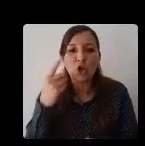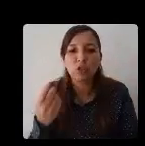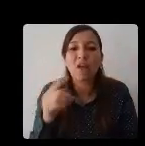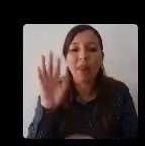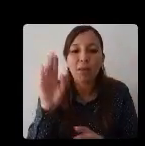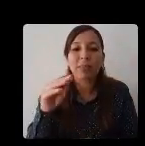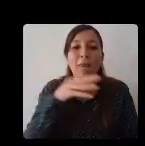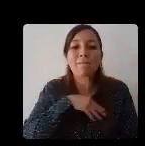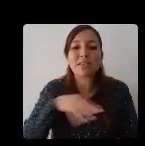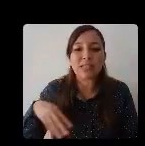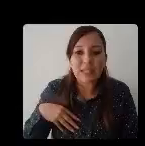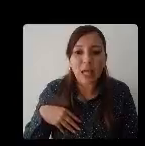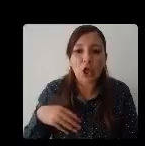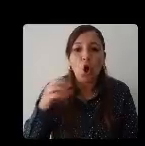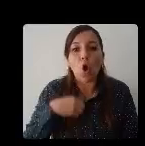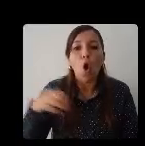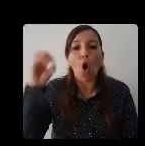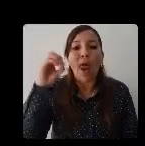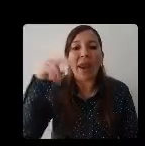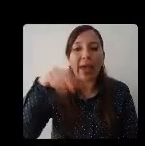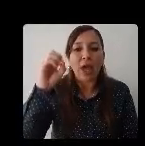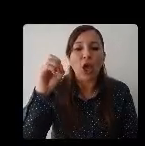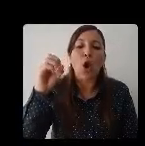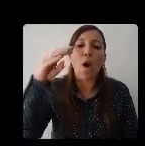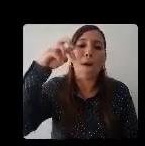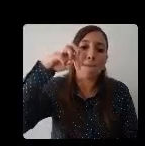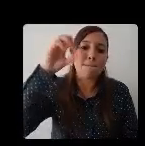esos, nos pueden apoyar para seguir